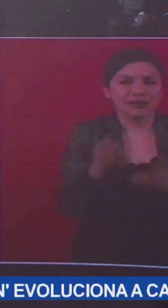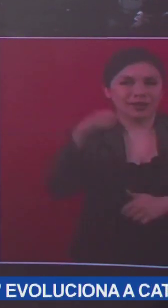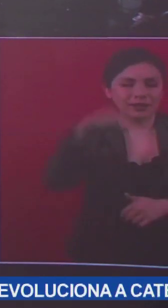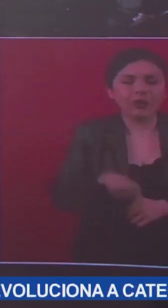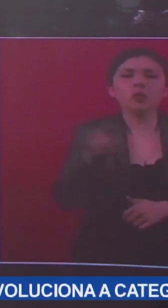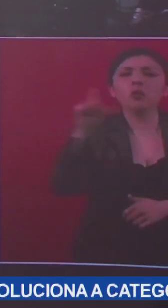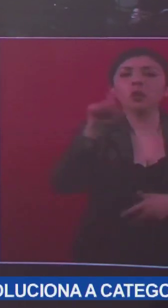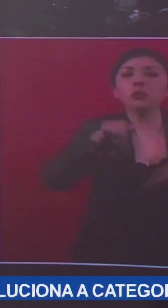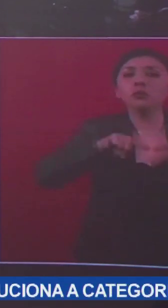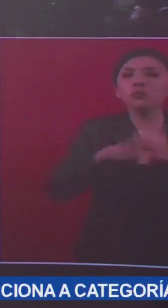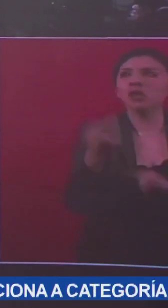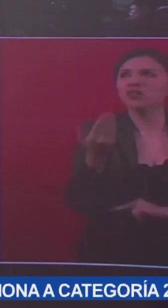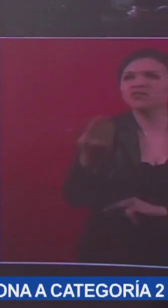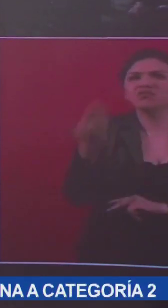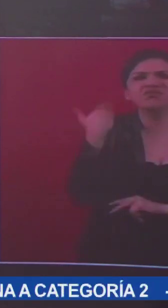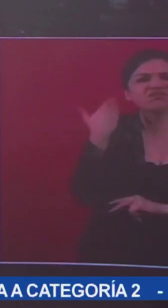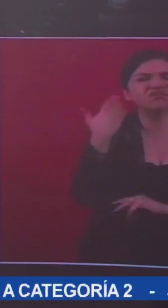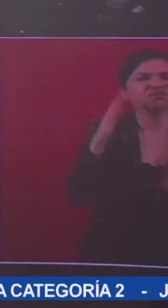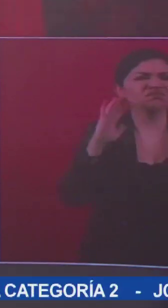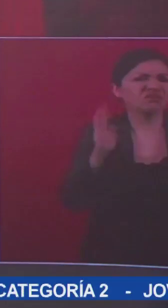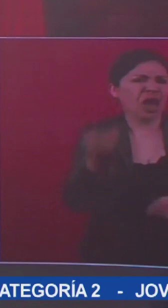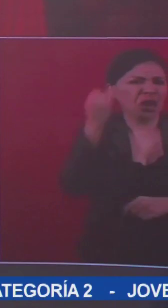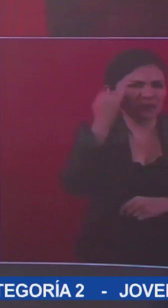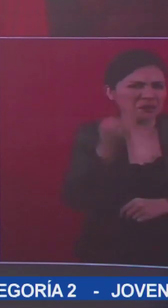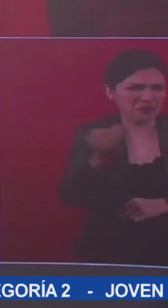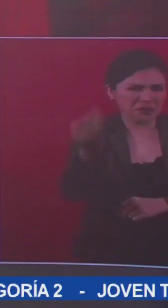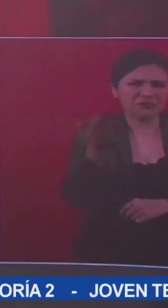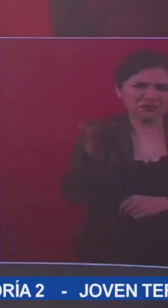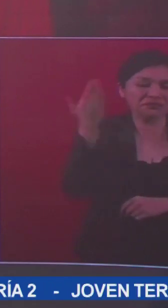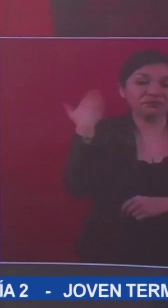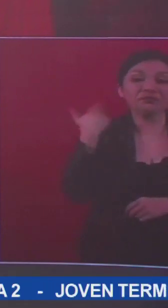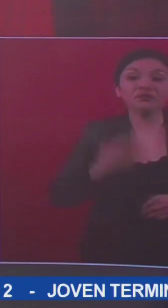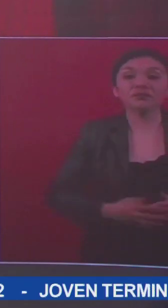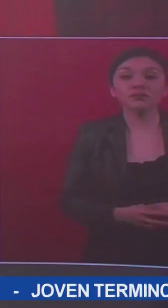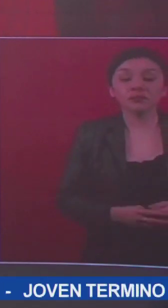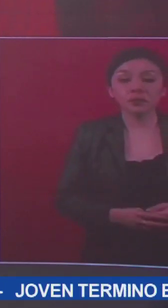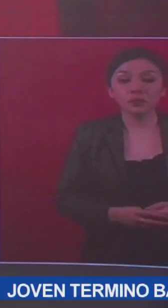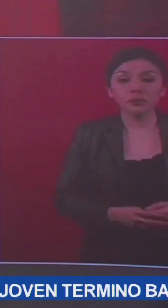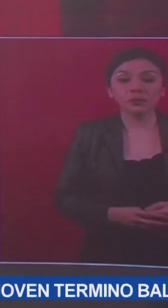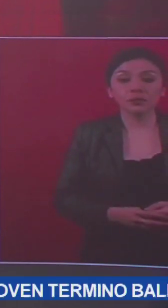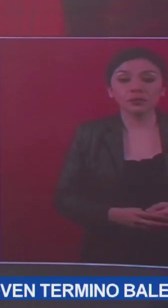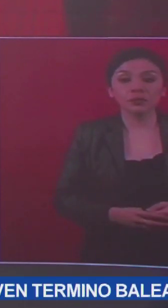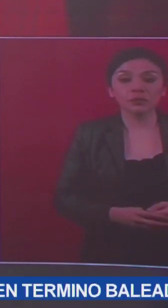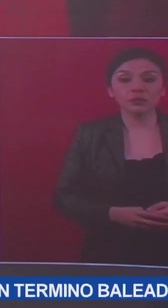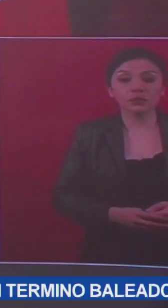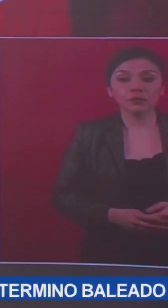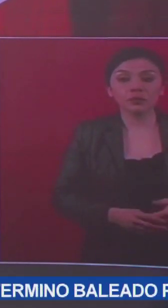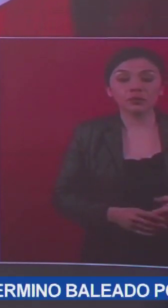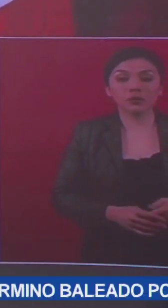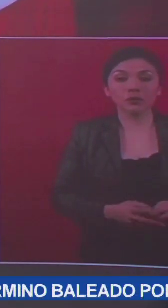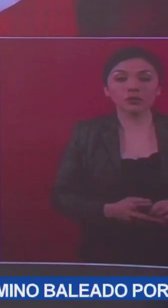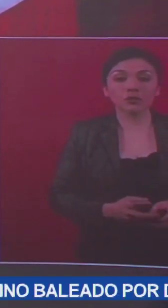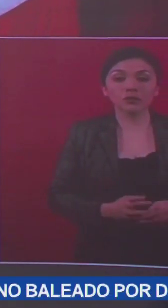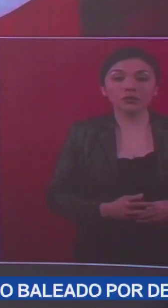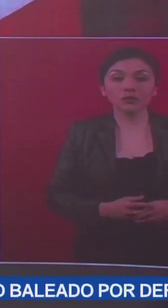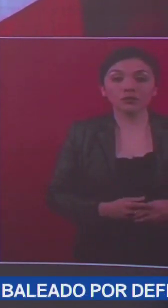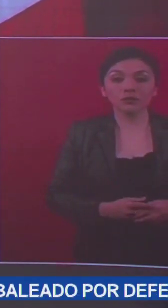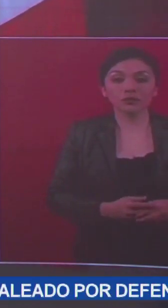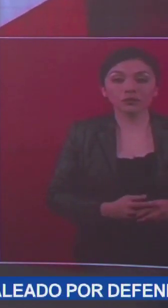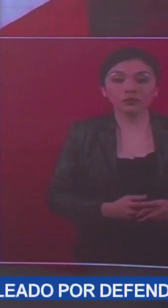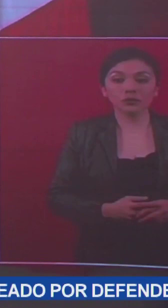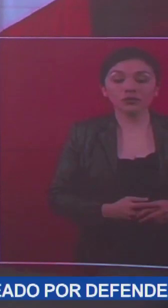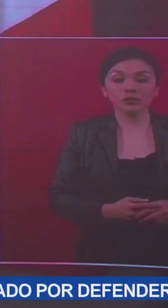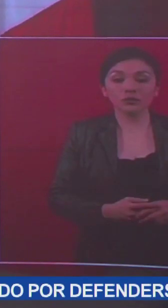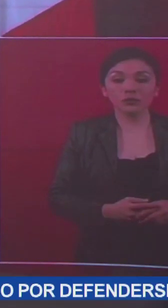México algo tiene que ser diferente porque quienes deciden vivir de la delincuencia